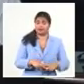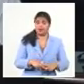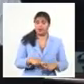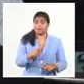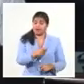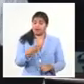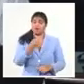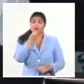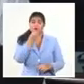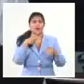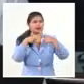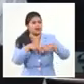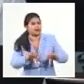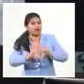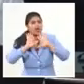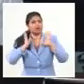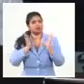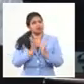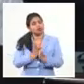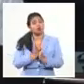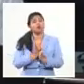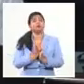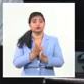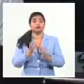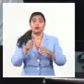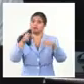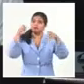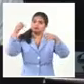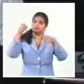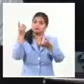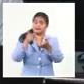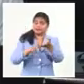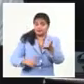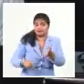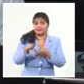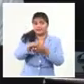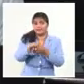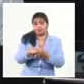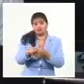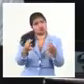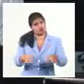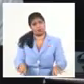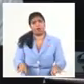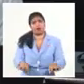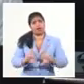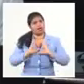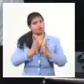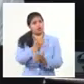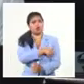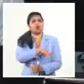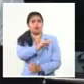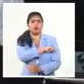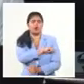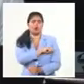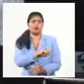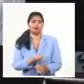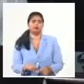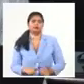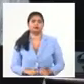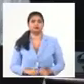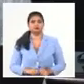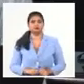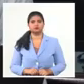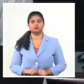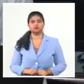la capacidad de generación y, por supuesto, dar más estabilidad y alejarnos de estas